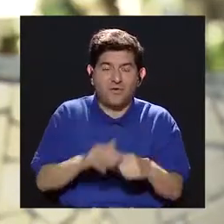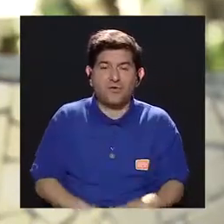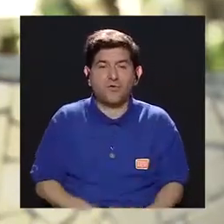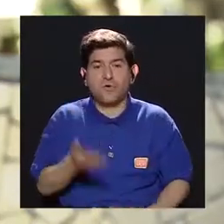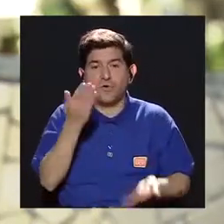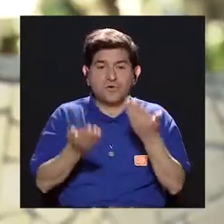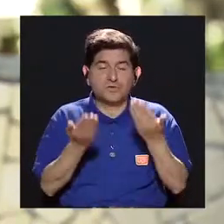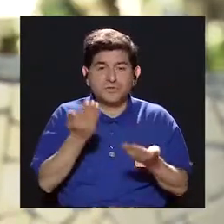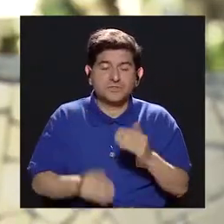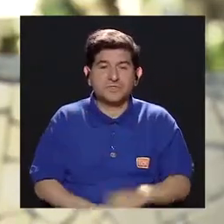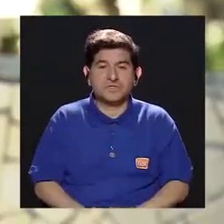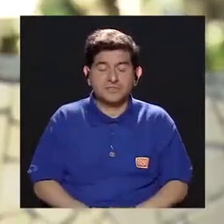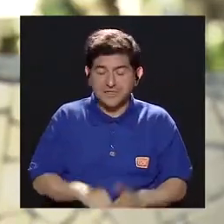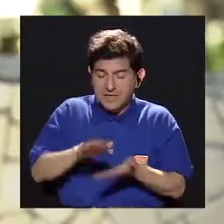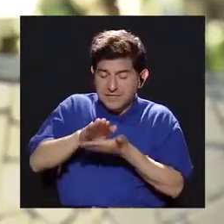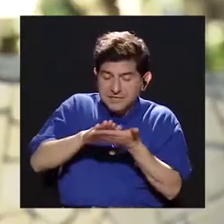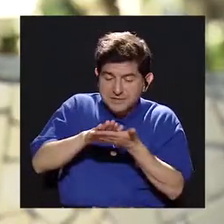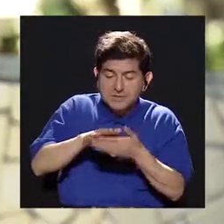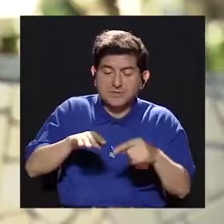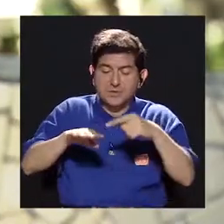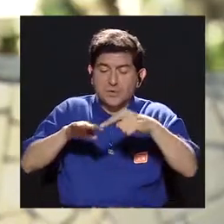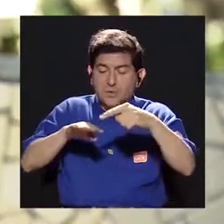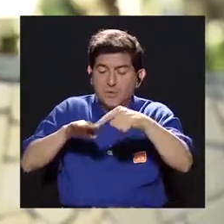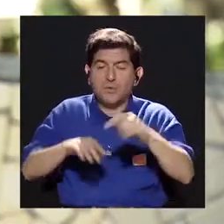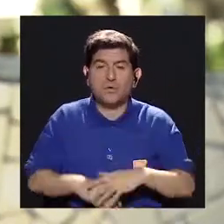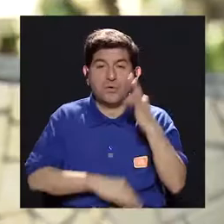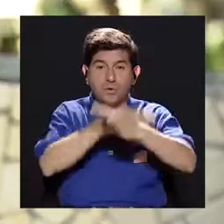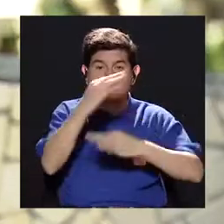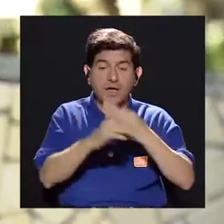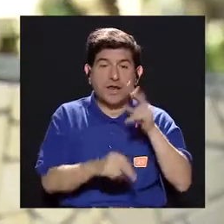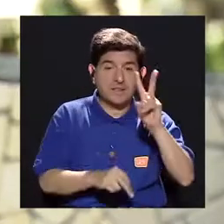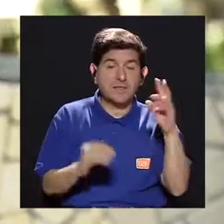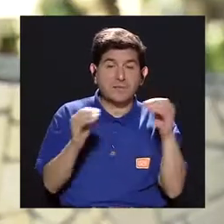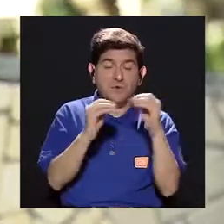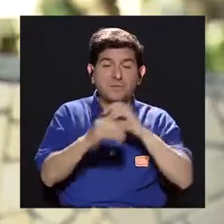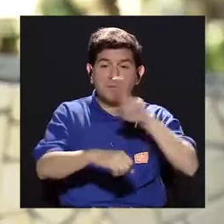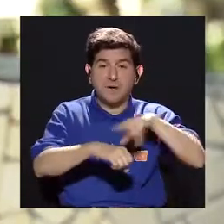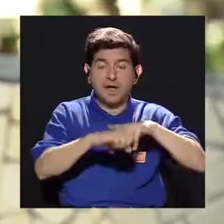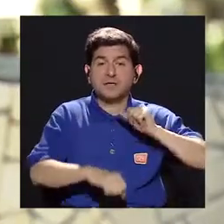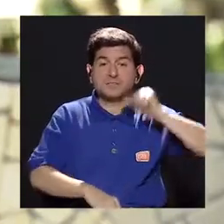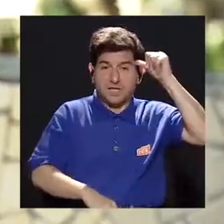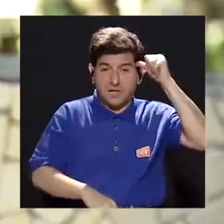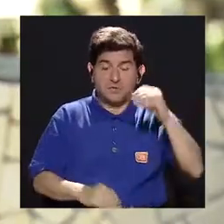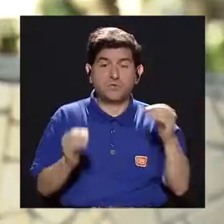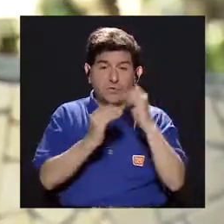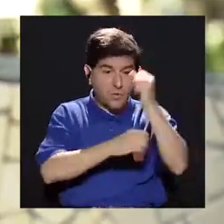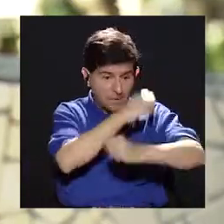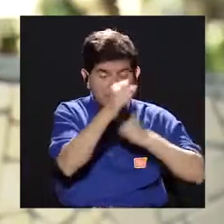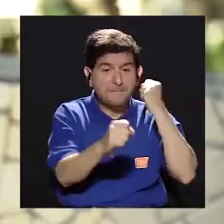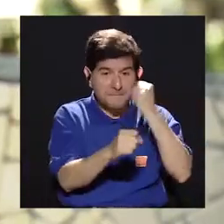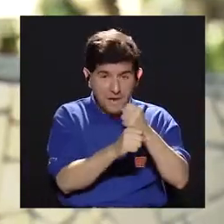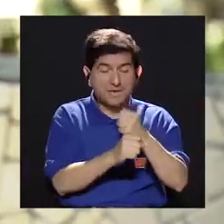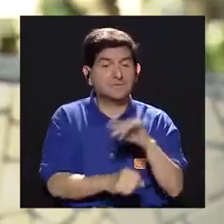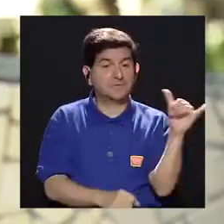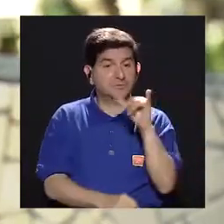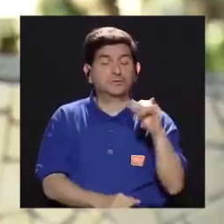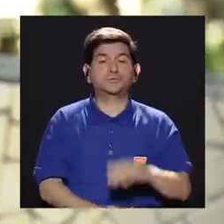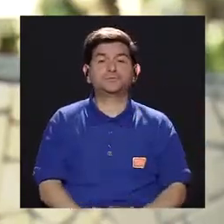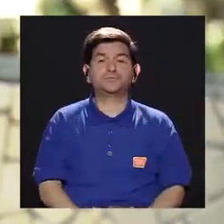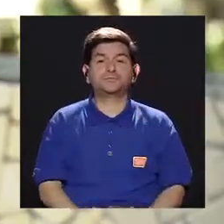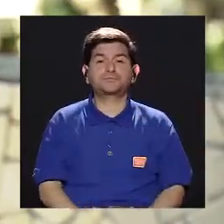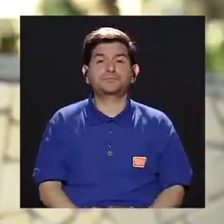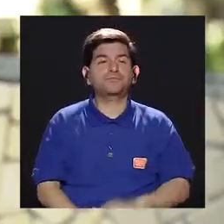las uñas o en la piel del pie. Y está la diabetes tipo 2, que es más común en los adultos, y cuanto más años tenga de esta,